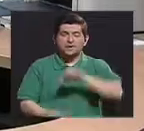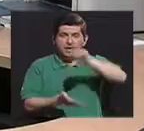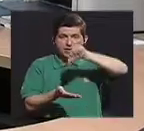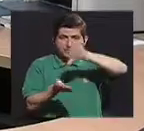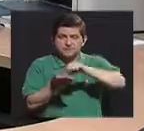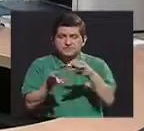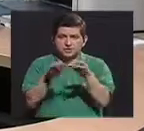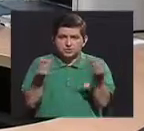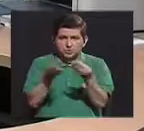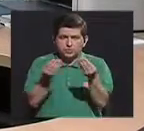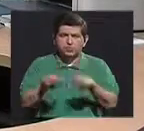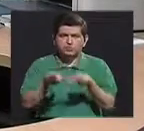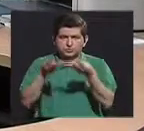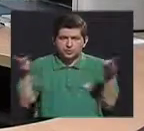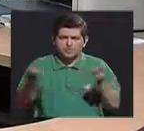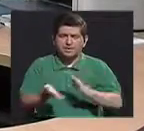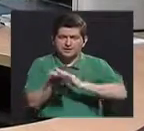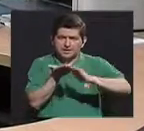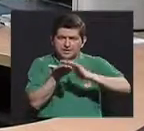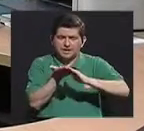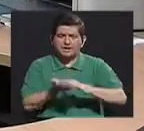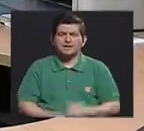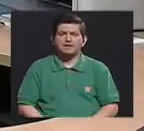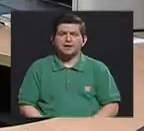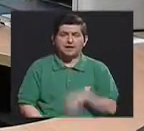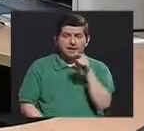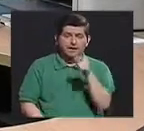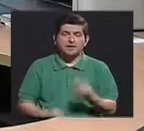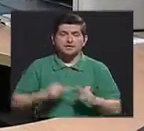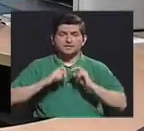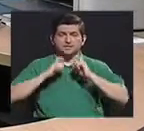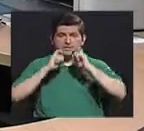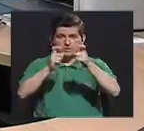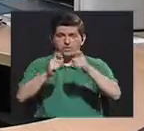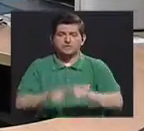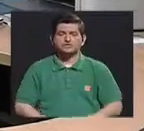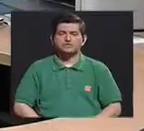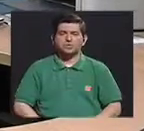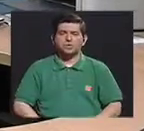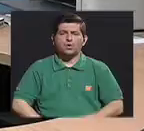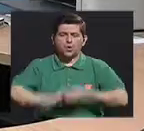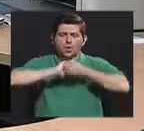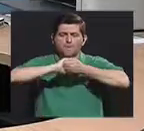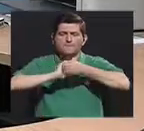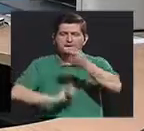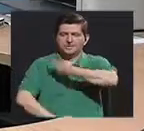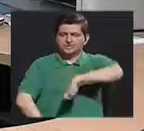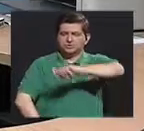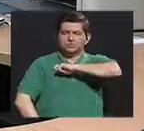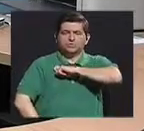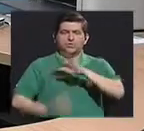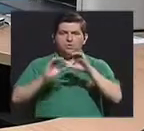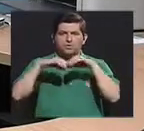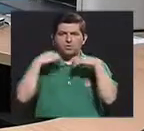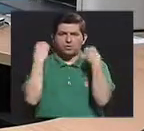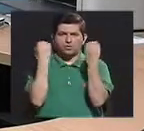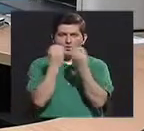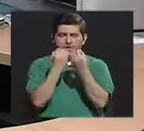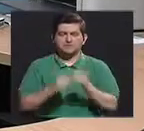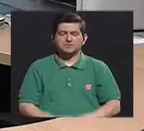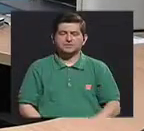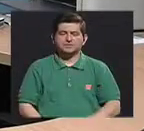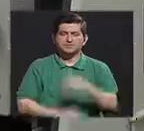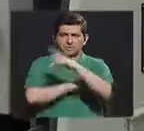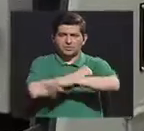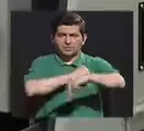producción en materiales braille relieve y sonoro es una donación de cooperación española de la organización de estados